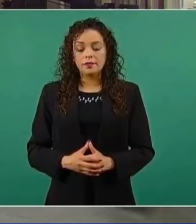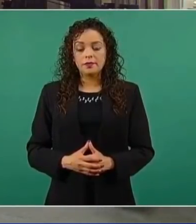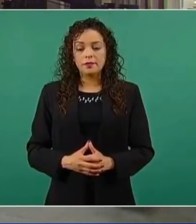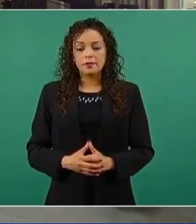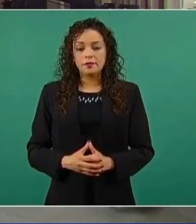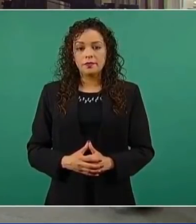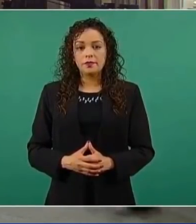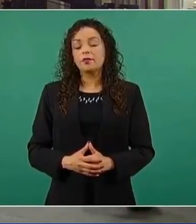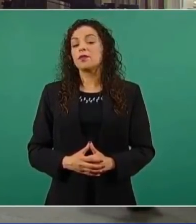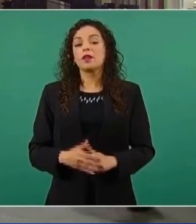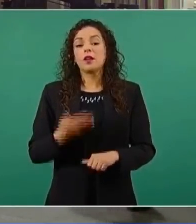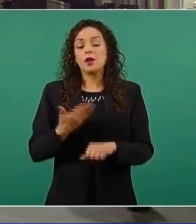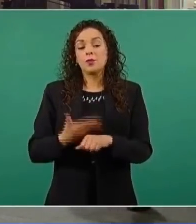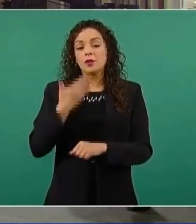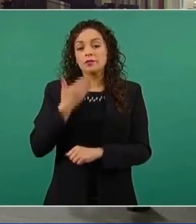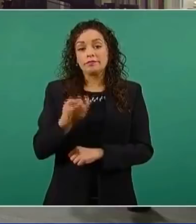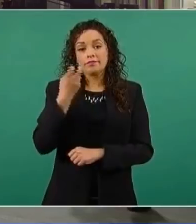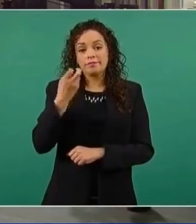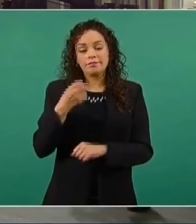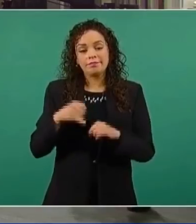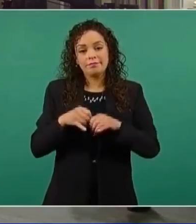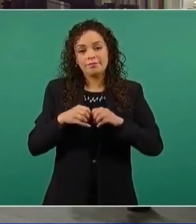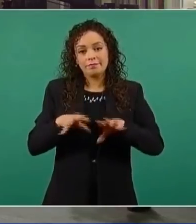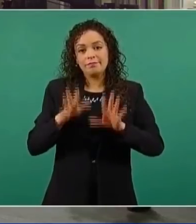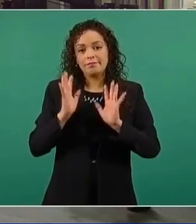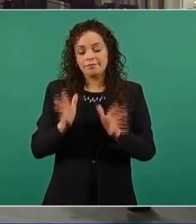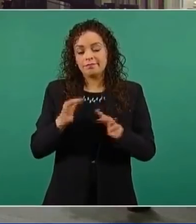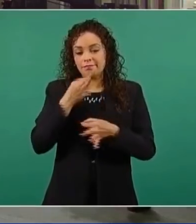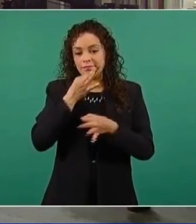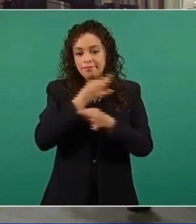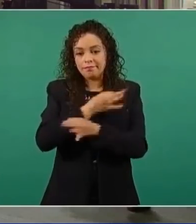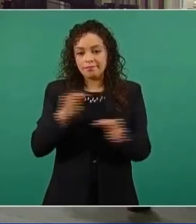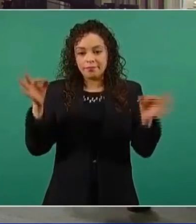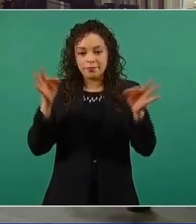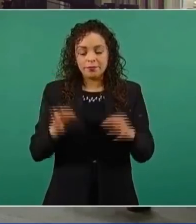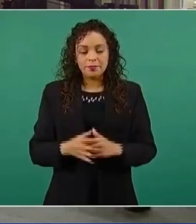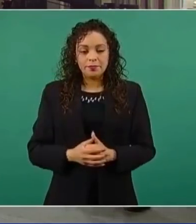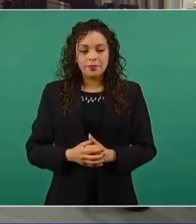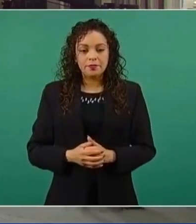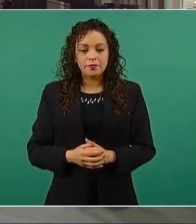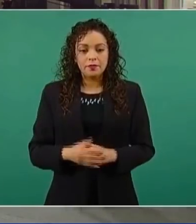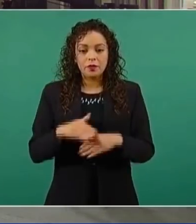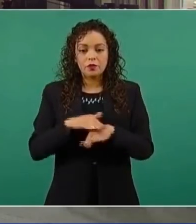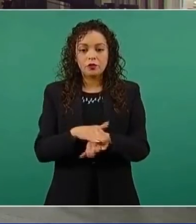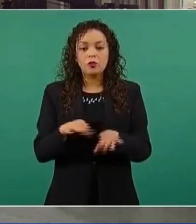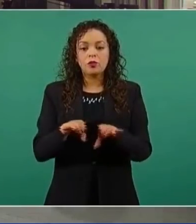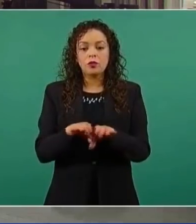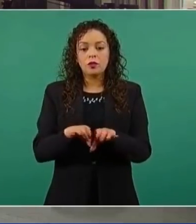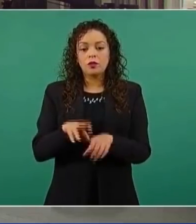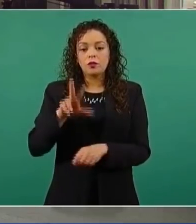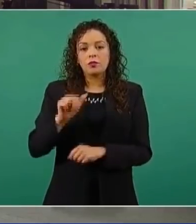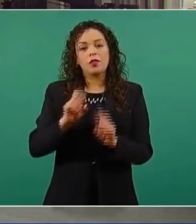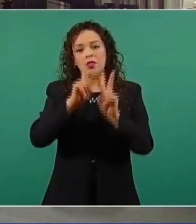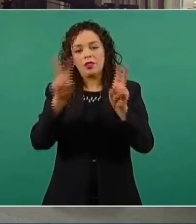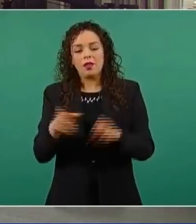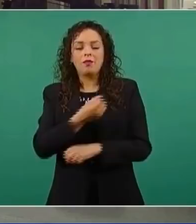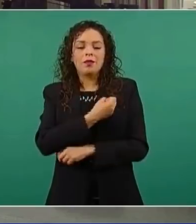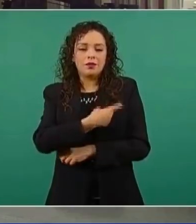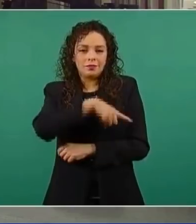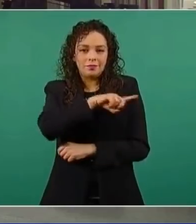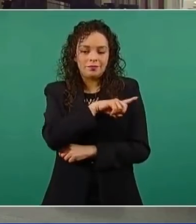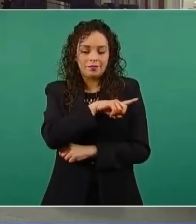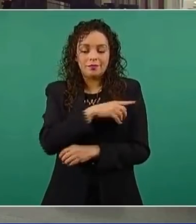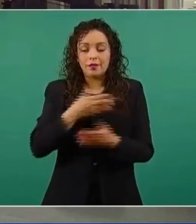Muy bien, pues este es el informe sobre la situación de salud y si les parece